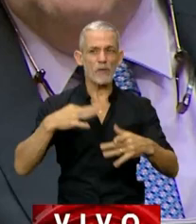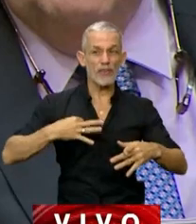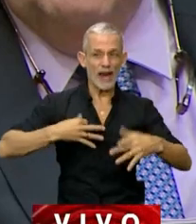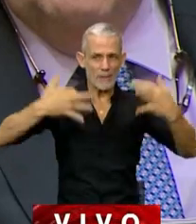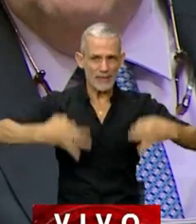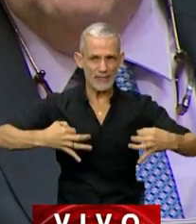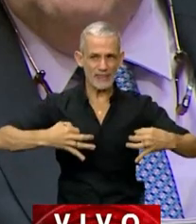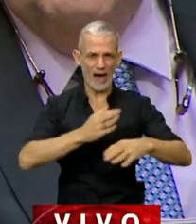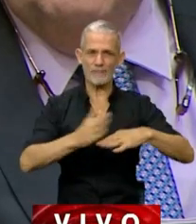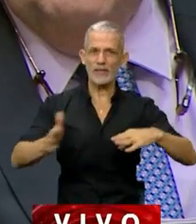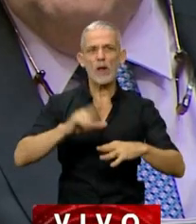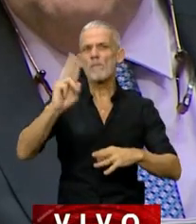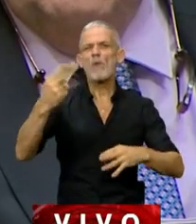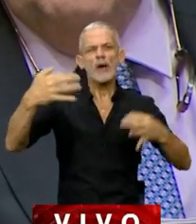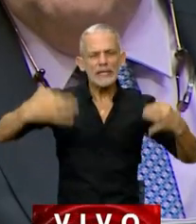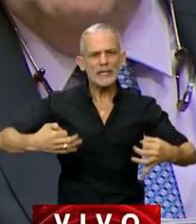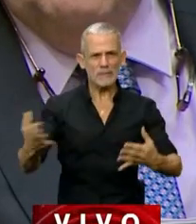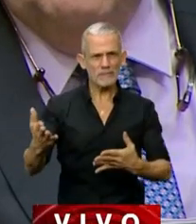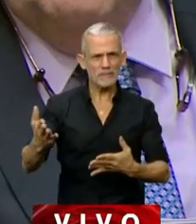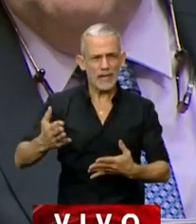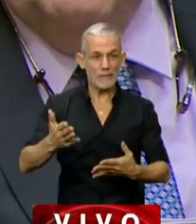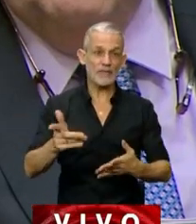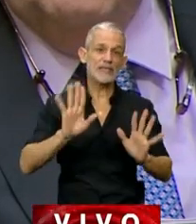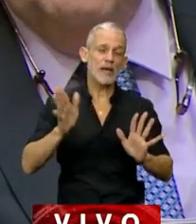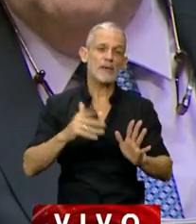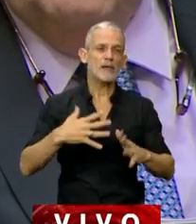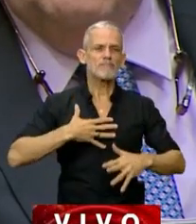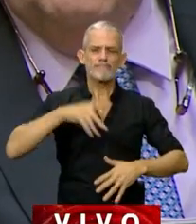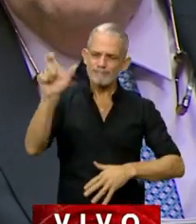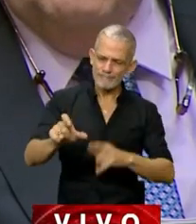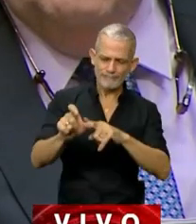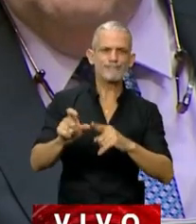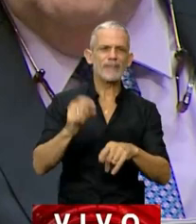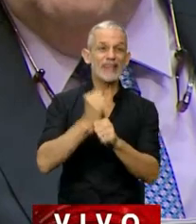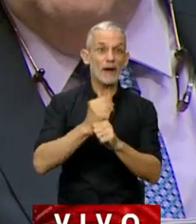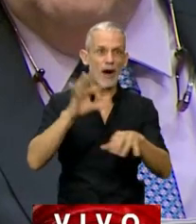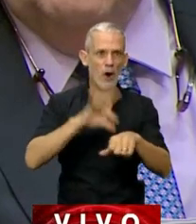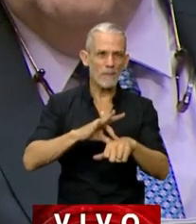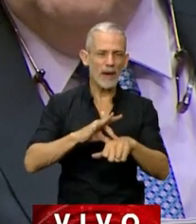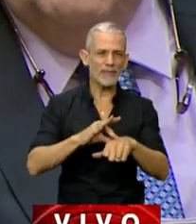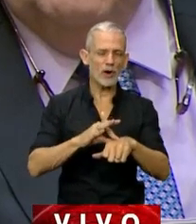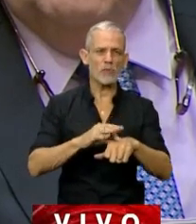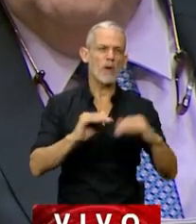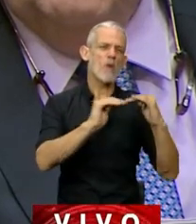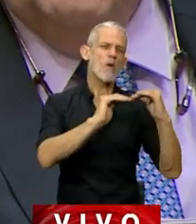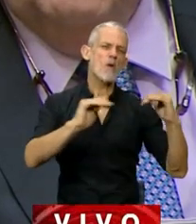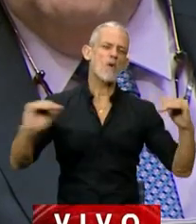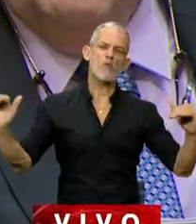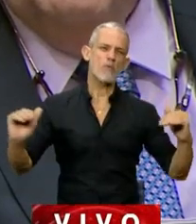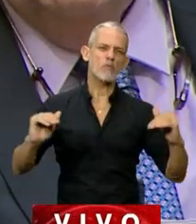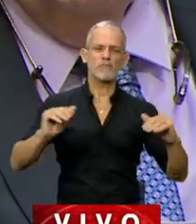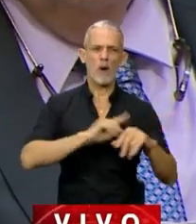vida digna, del buen morir y, por sobre todo, de la humanización de las prácticas que dejen de ser hegemónicas. Me parece